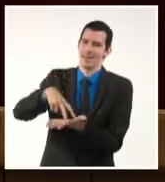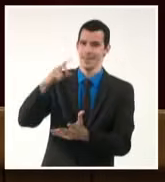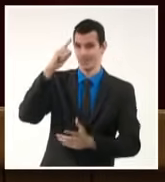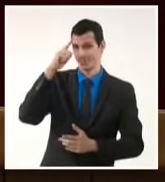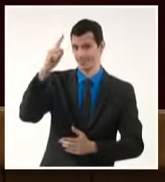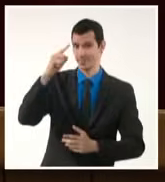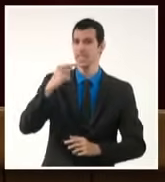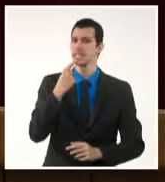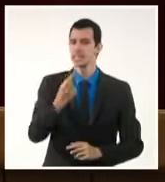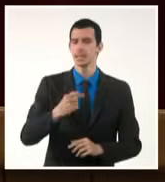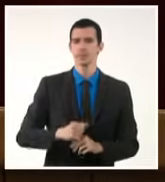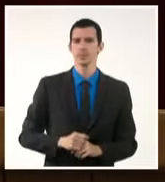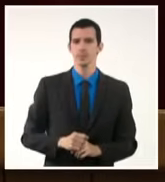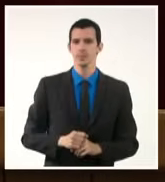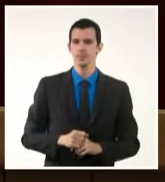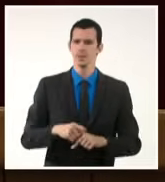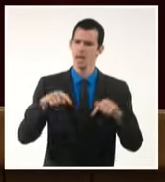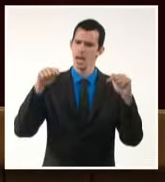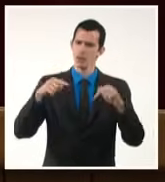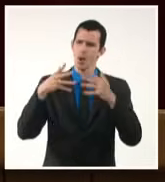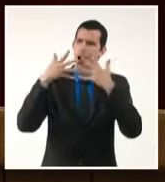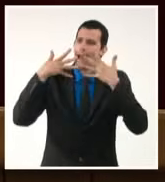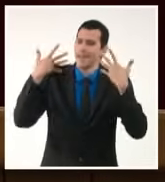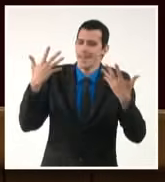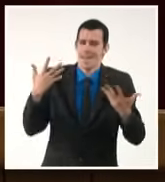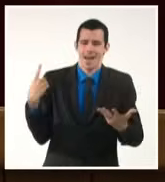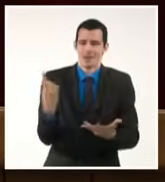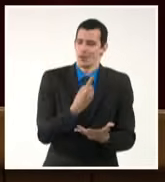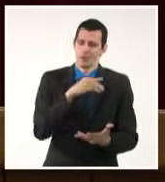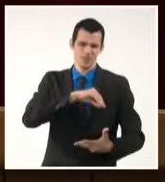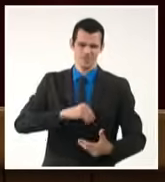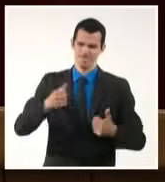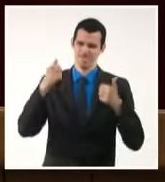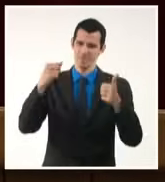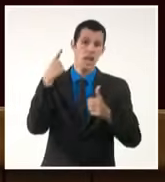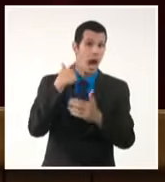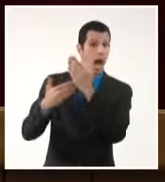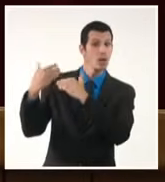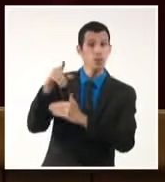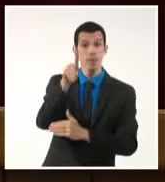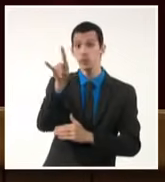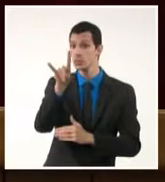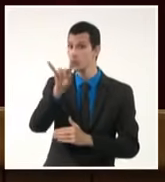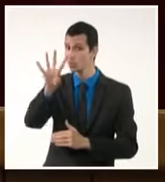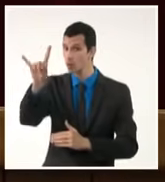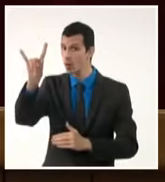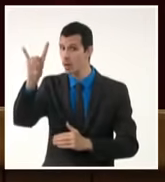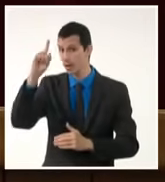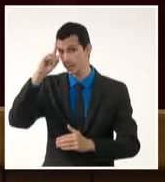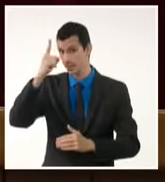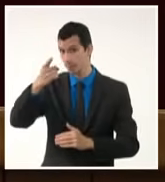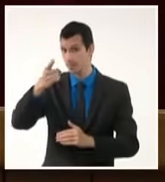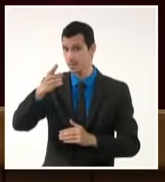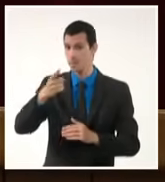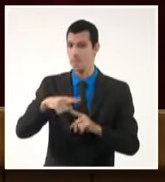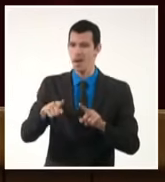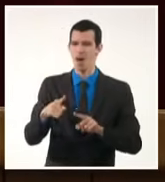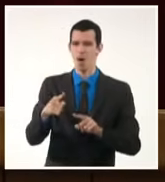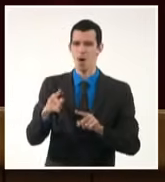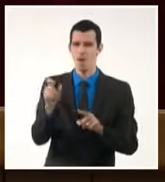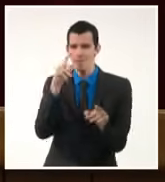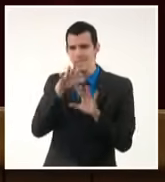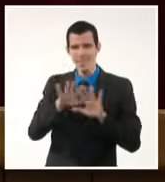embargo queda mucho por hacer todavía. No nos engañamos creyendo que en lo adelante todo será fácil. Quizás en